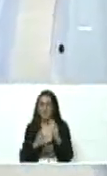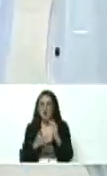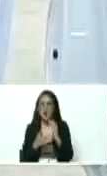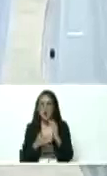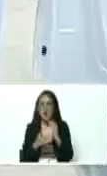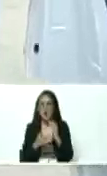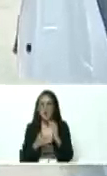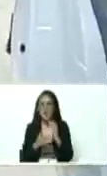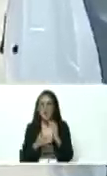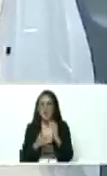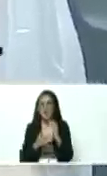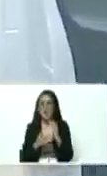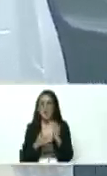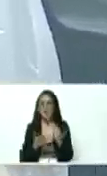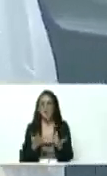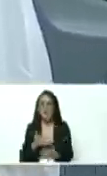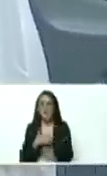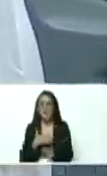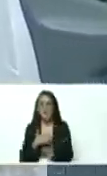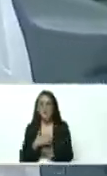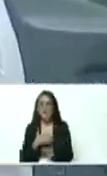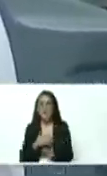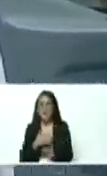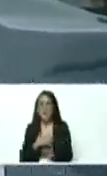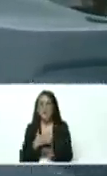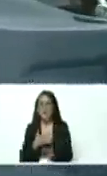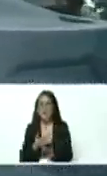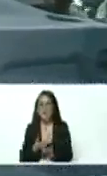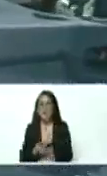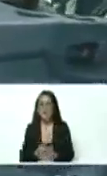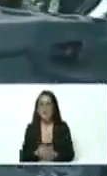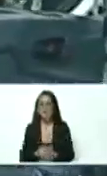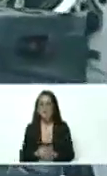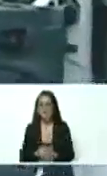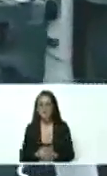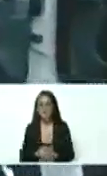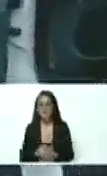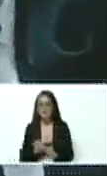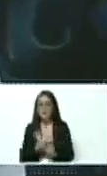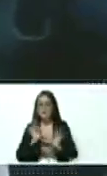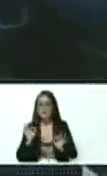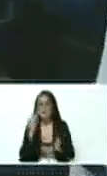atender a pacientes que requieran unidad de cuidados intensivos. Correcto. Es una ambulancia especial